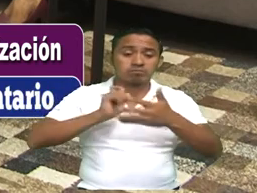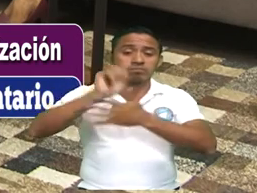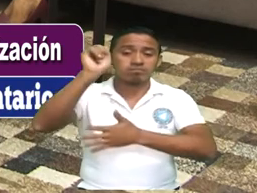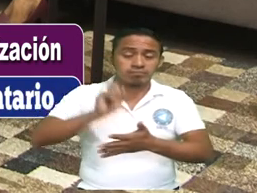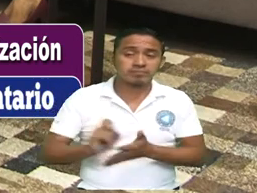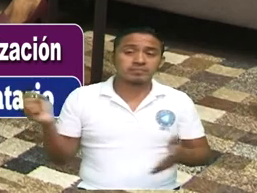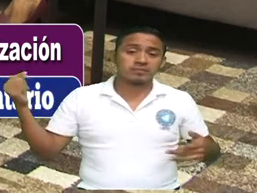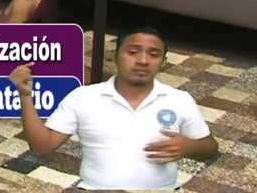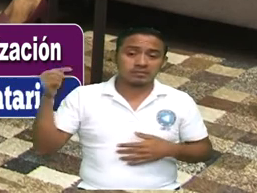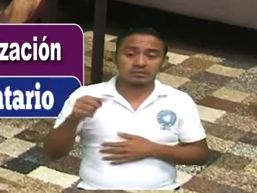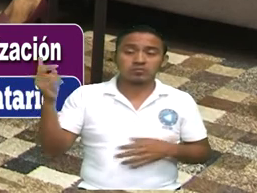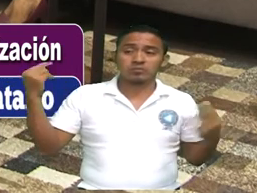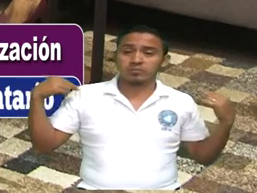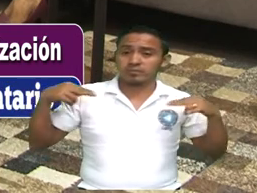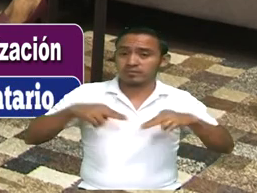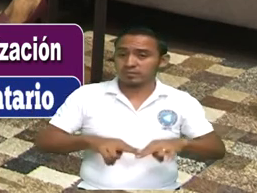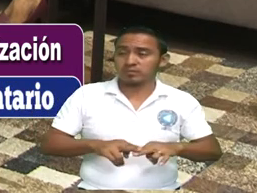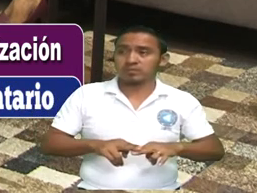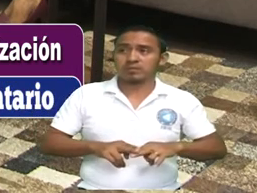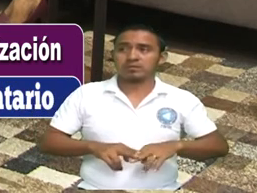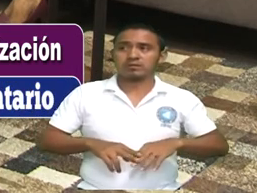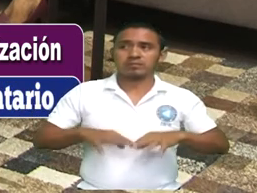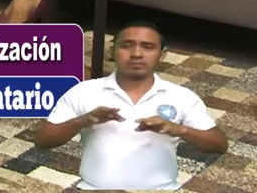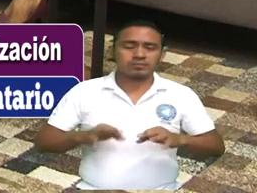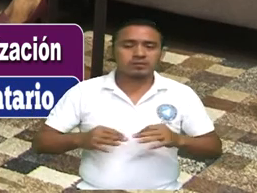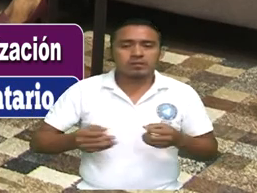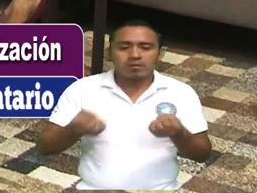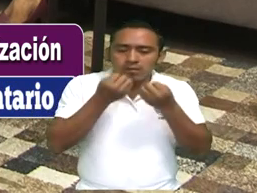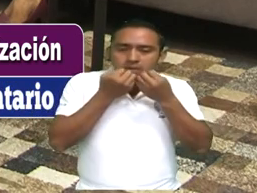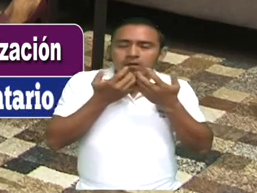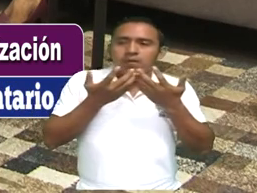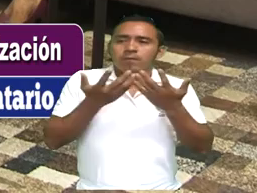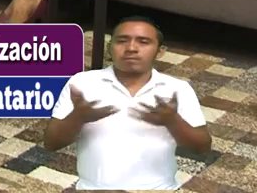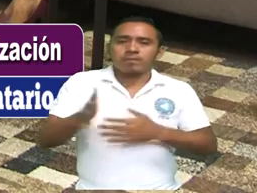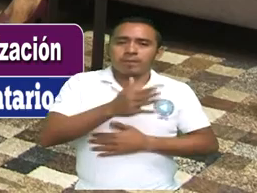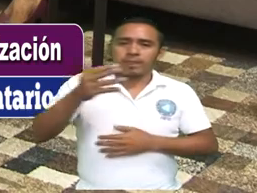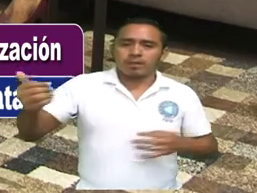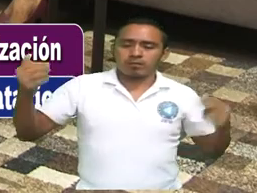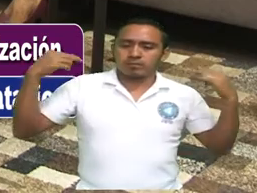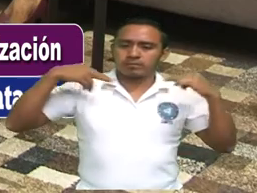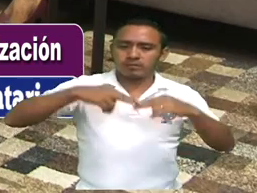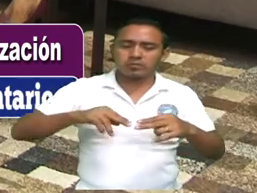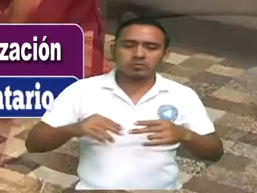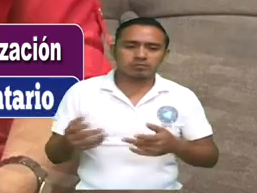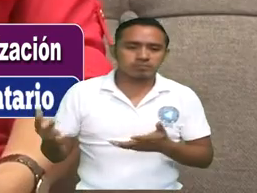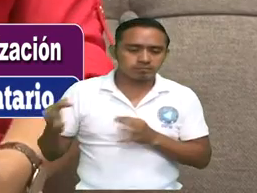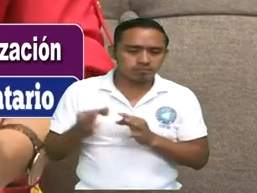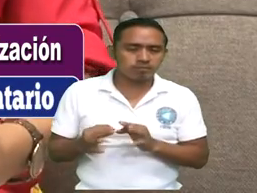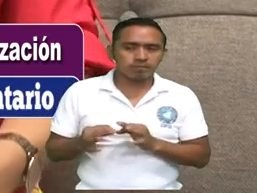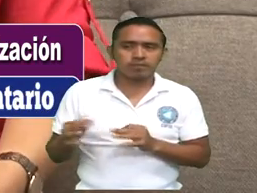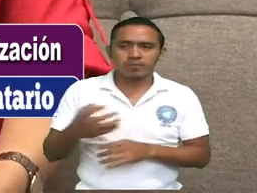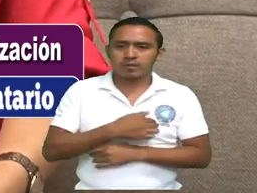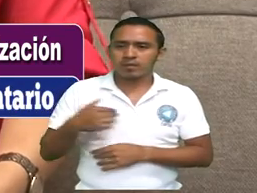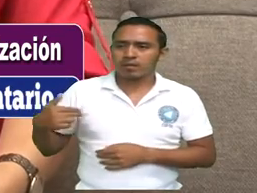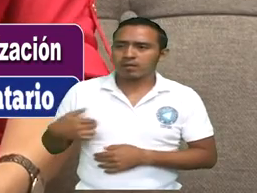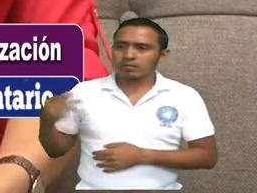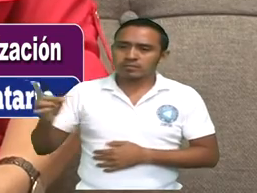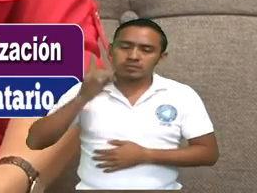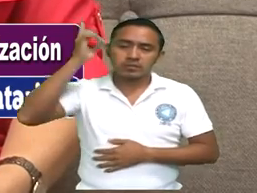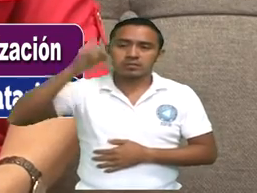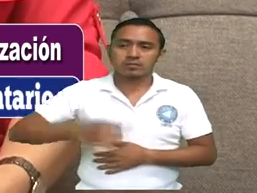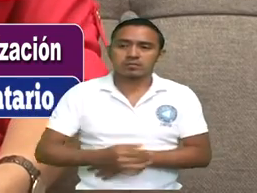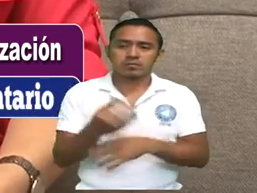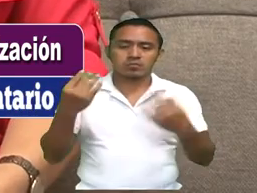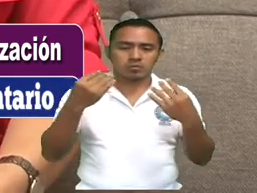aplicadas por esos docentes y que precisamente se dan a conocer para que otros docentes las retomen y se desarrolle una educación